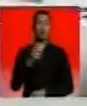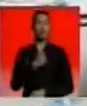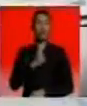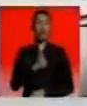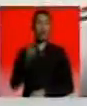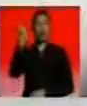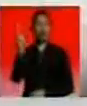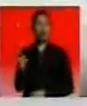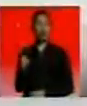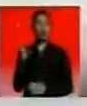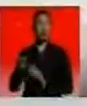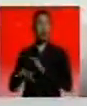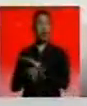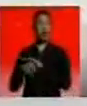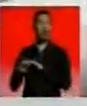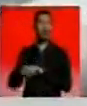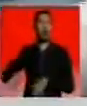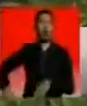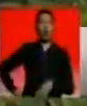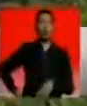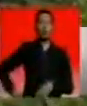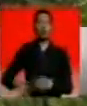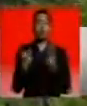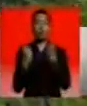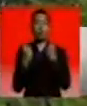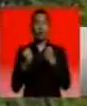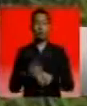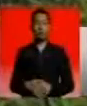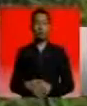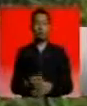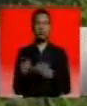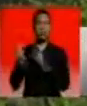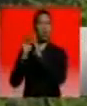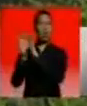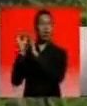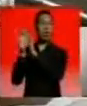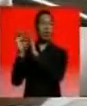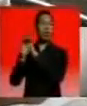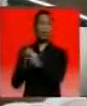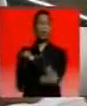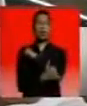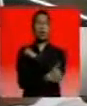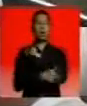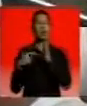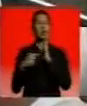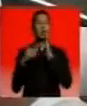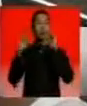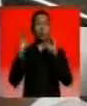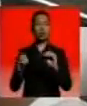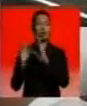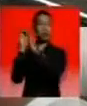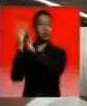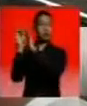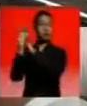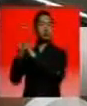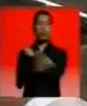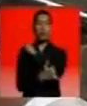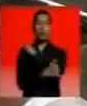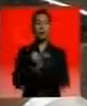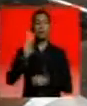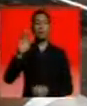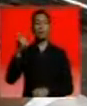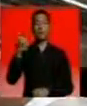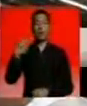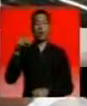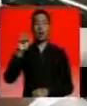B., por los que se habría realizado transferencias inusuales a las Bahamas. Lo que nosotros esperamos es que en el transcurso de este tiempo y